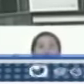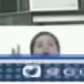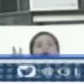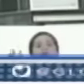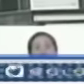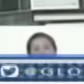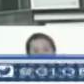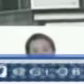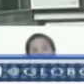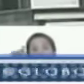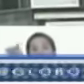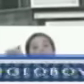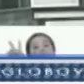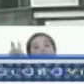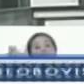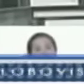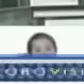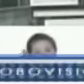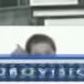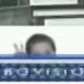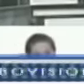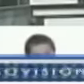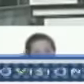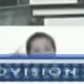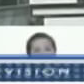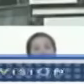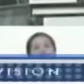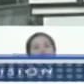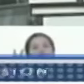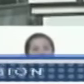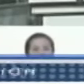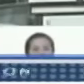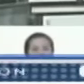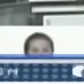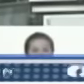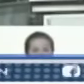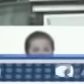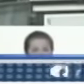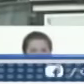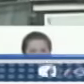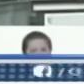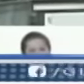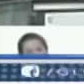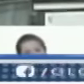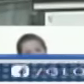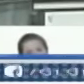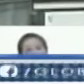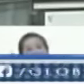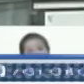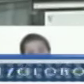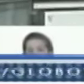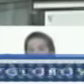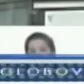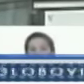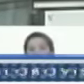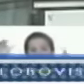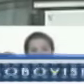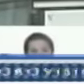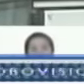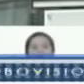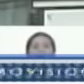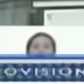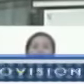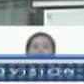los municipios Mariño y Maneiro. Allá lamentablemente tenemos una persona de tercera edad, 72 años de edad,